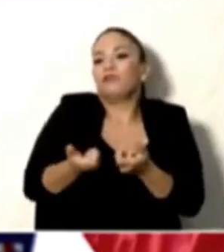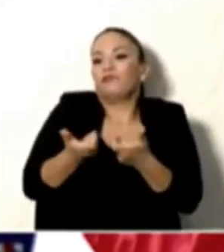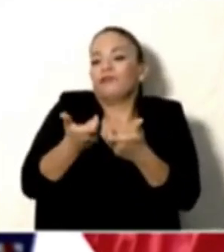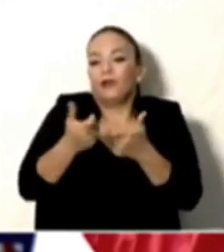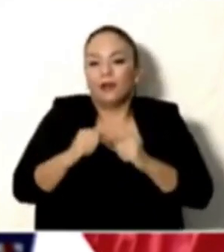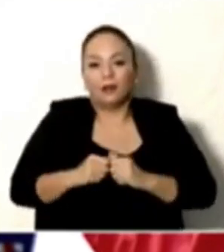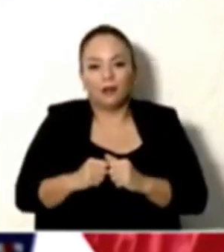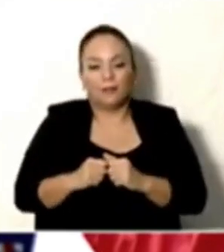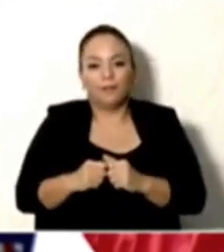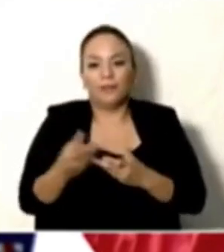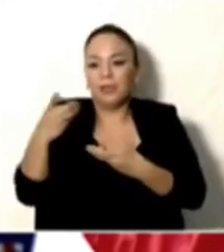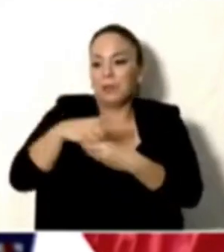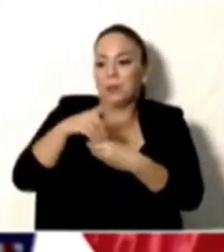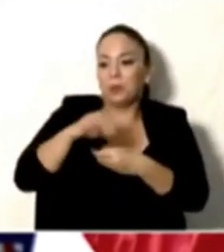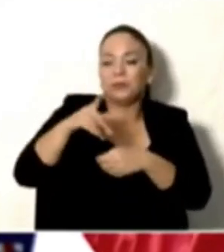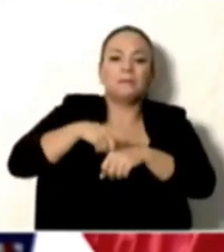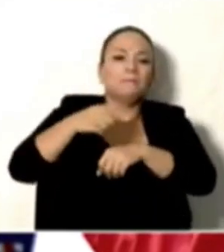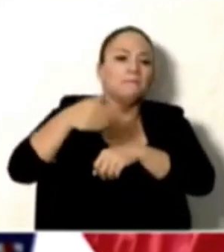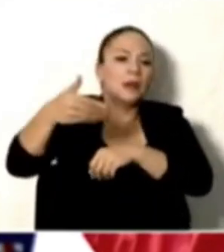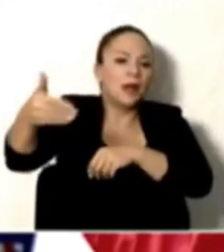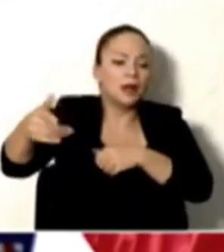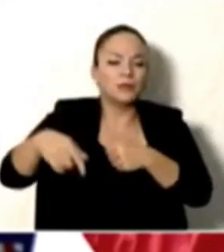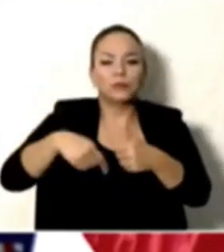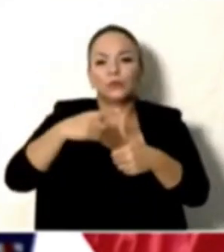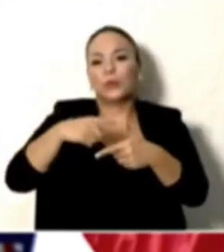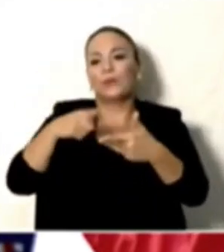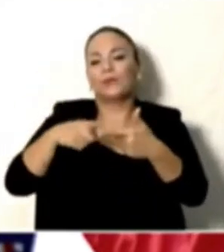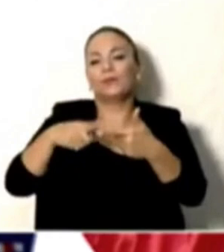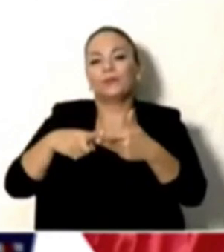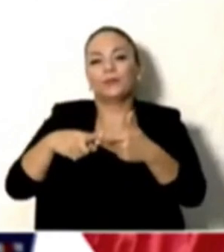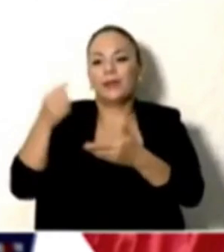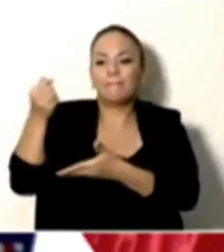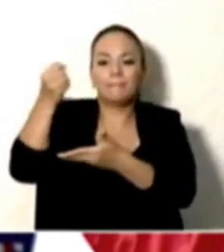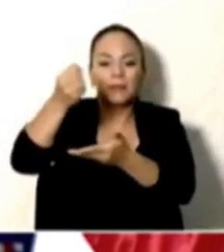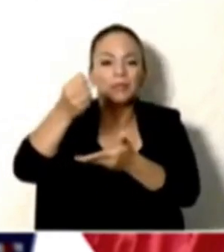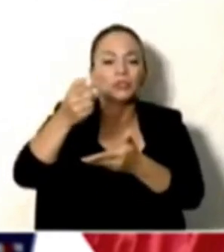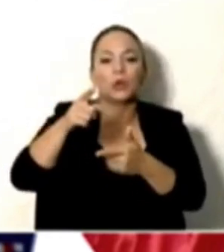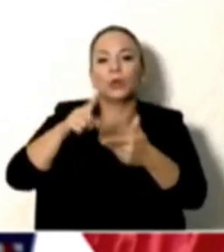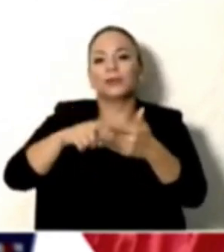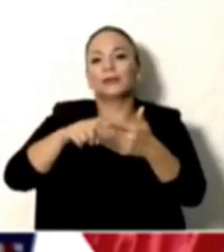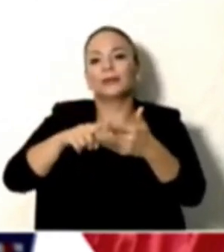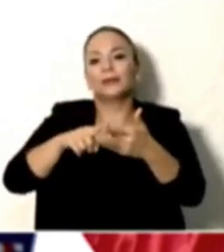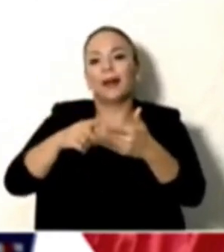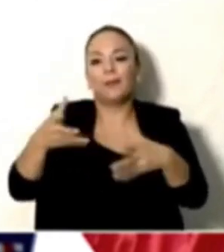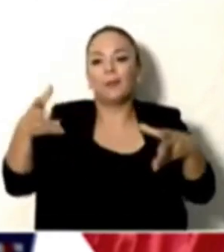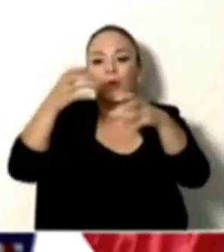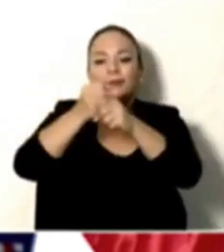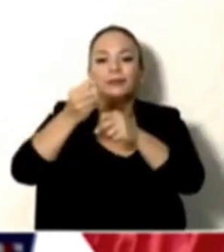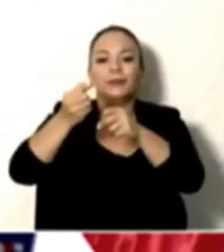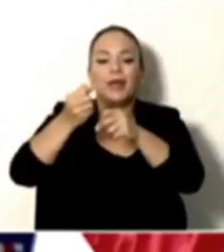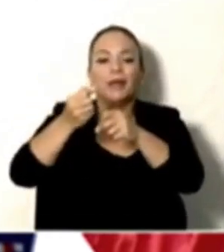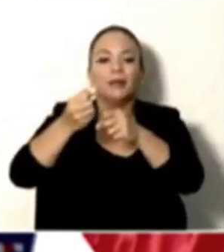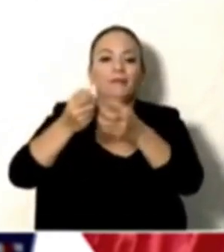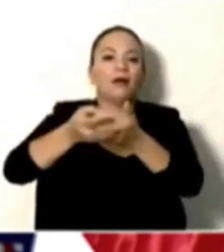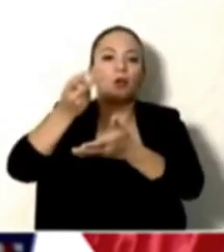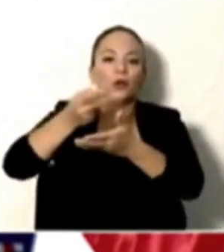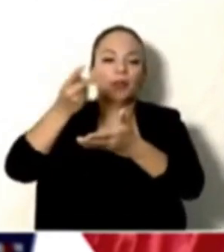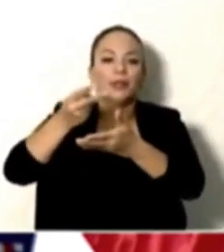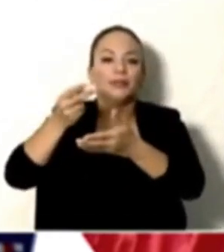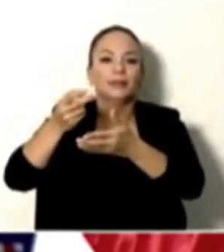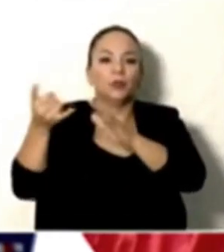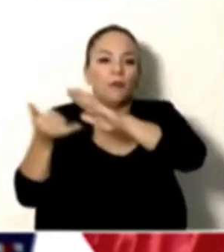depósitos a plazo y tiene inversiones en la Bolsa de Valores de Nueva York y en los bancos